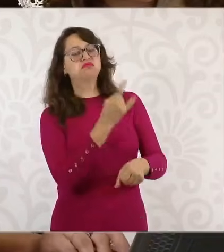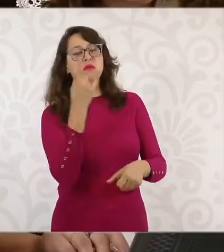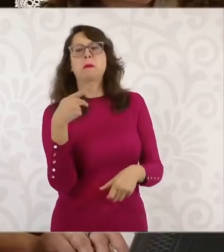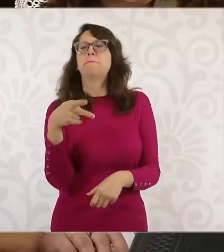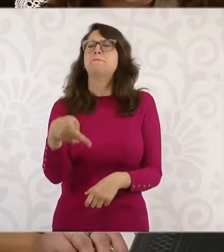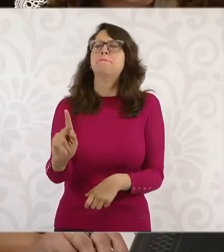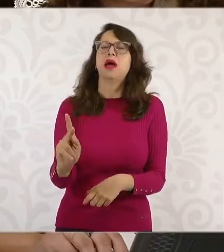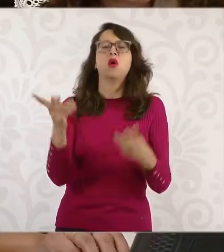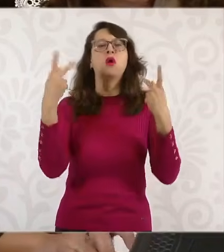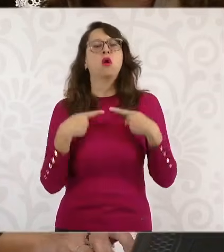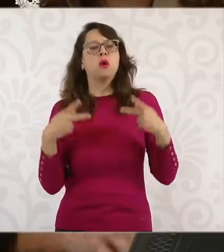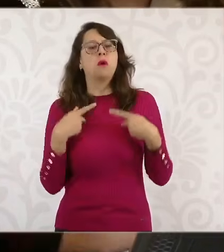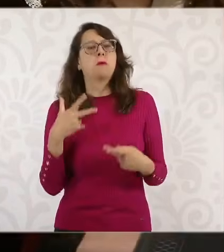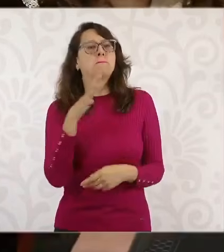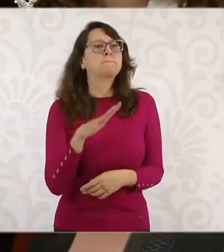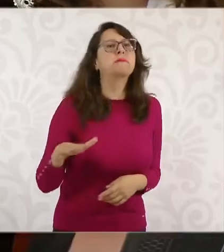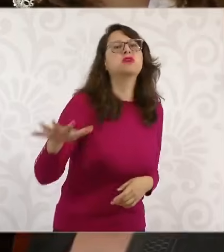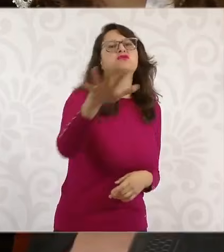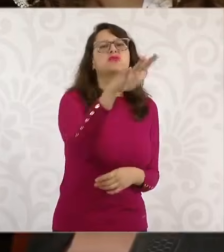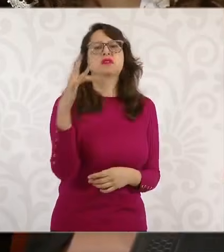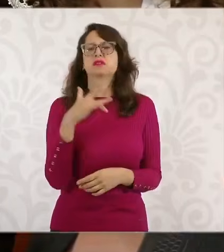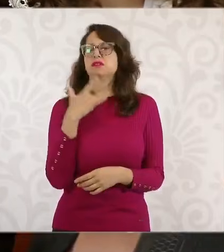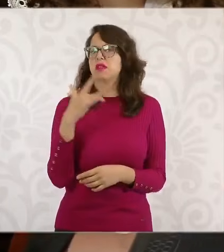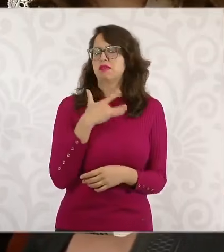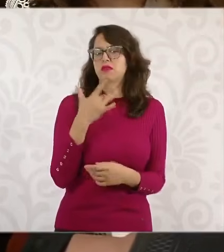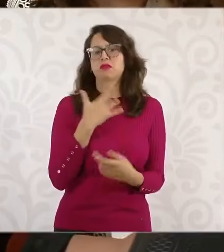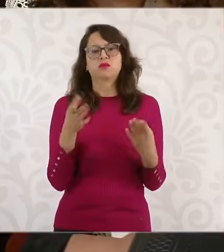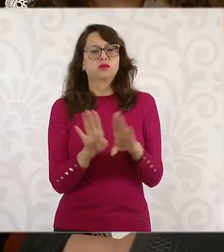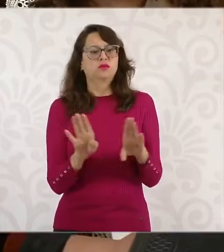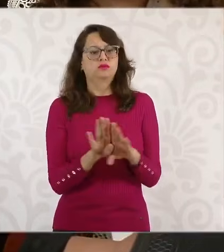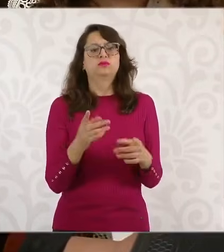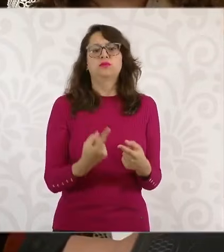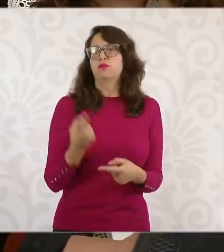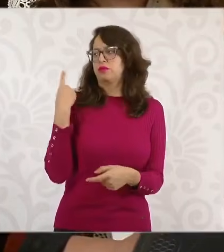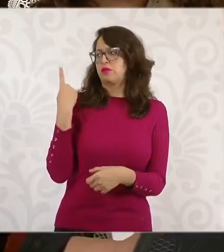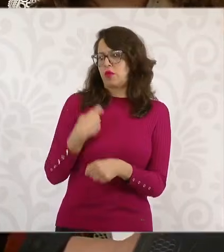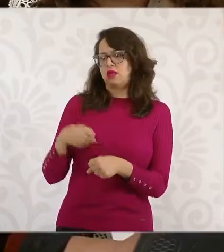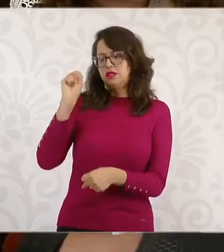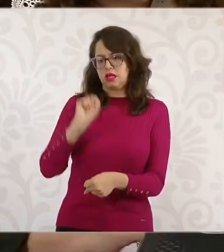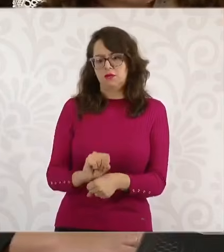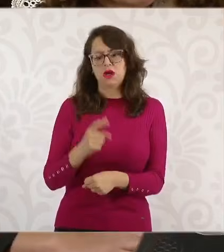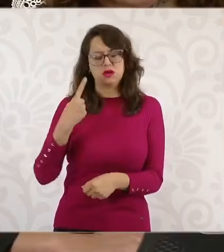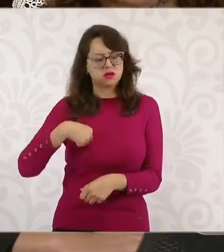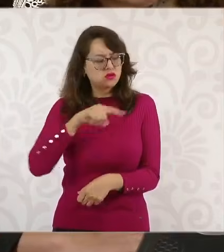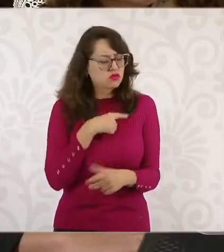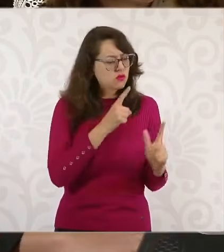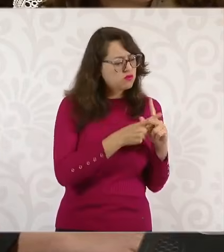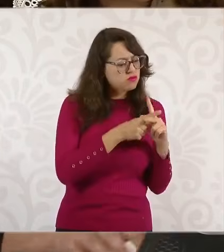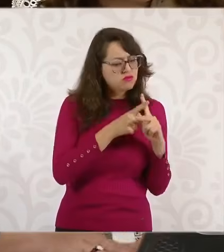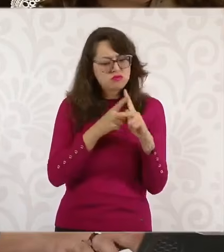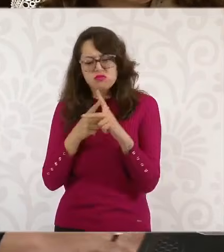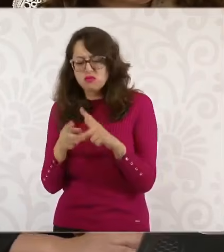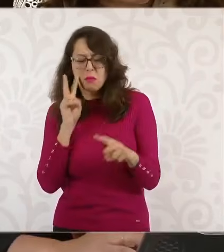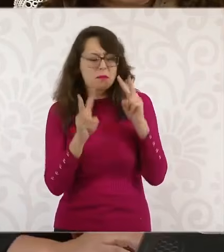de los resultados de este operativo? Porque veía yo una serie de encuestas. La semana pasada publicamos una en SDP Noticias, hoy una del Financiero. ¿Tienen información